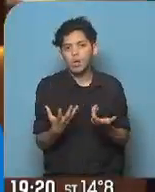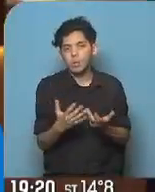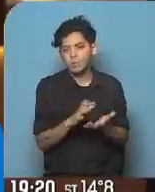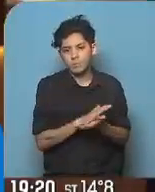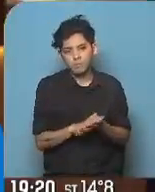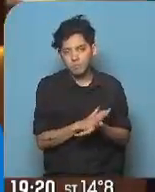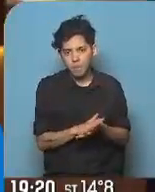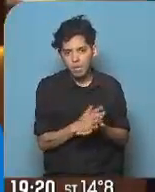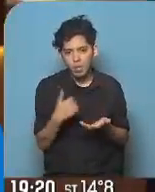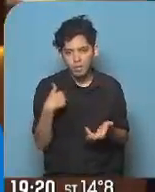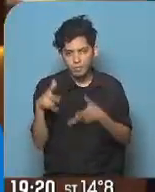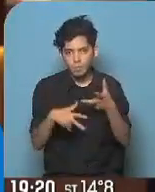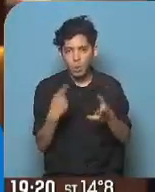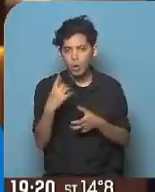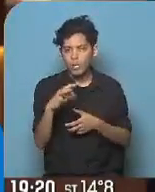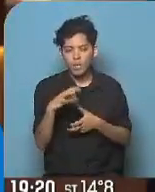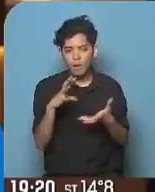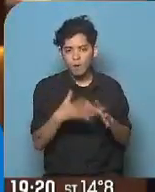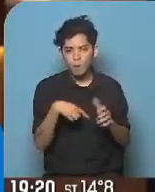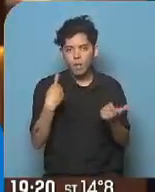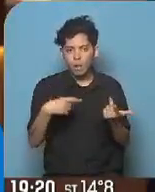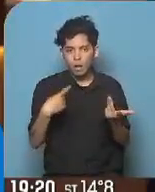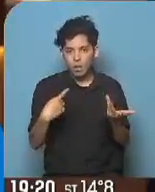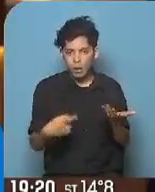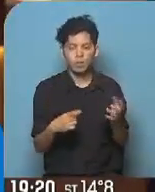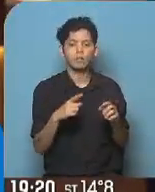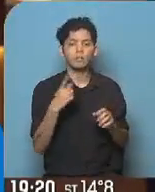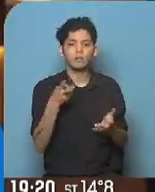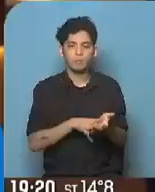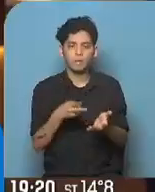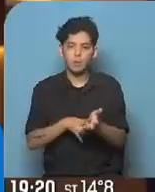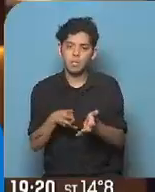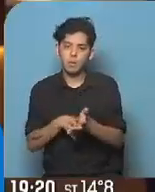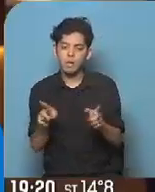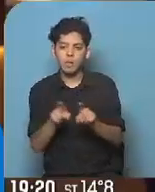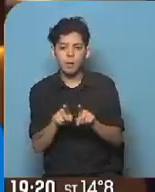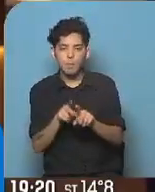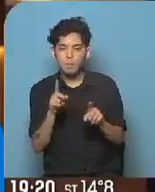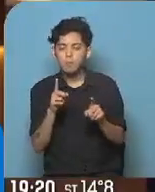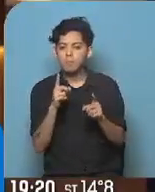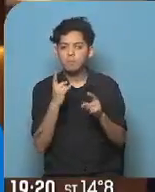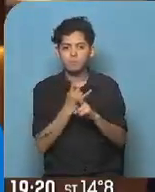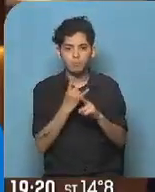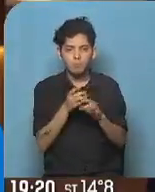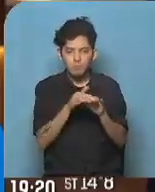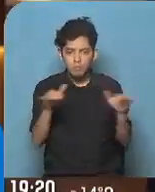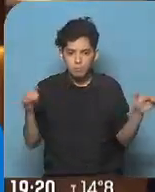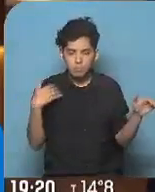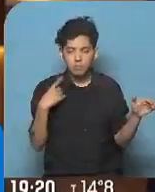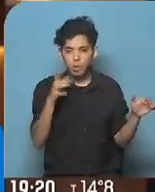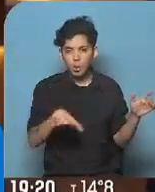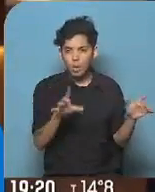yo tenía una única medida repetitiva que conducía siempre como el mismo al mismo lugar que era